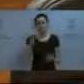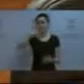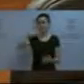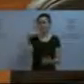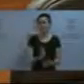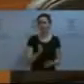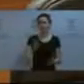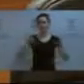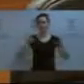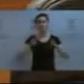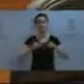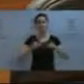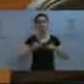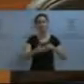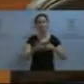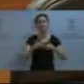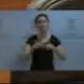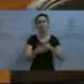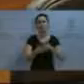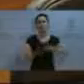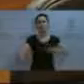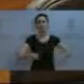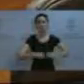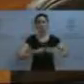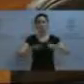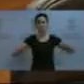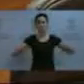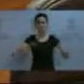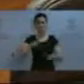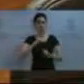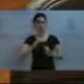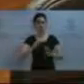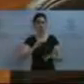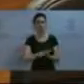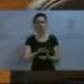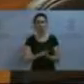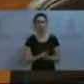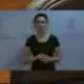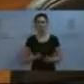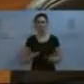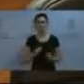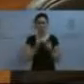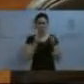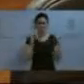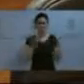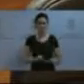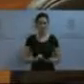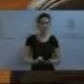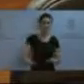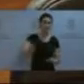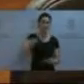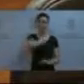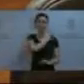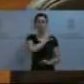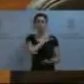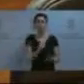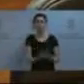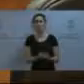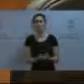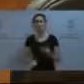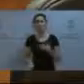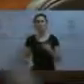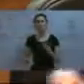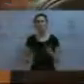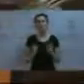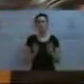vacaciones y el aumento de la demanda asistencial. Yo le tranquilizo. Del análisis histórico de estos años pasados, se puede comprobar que